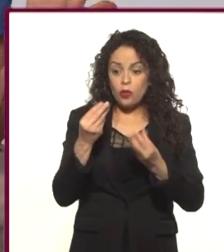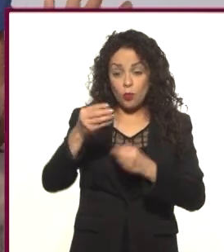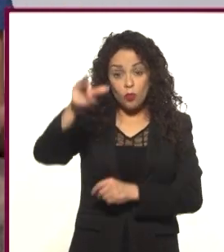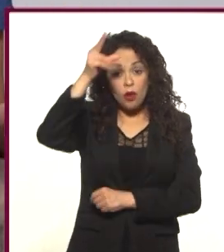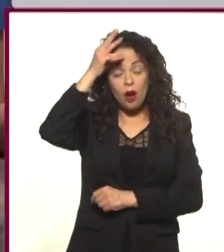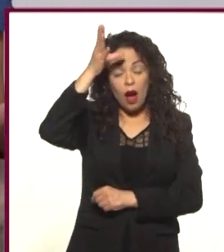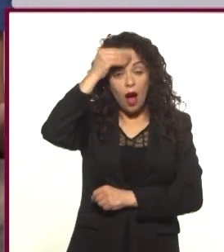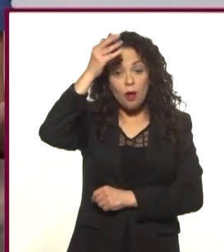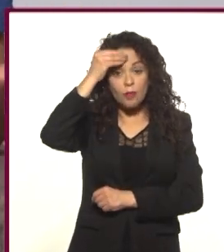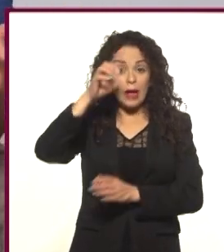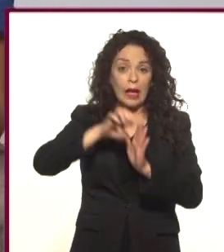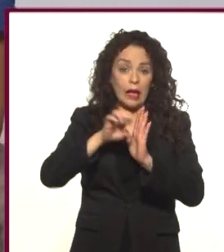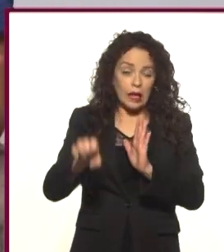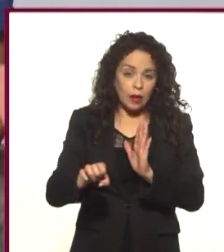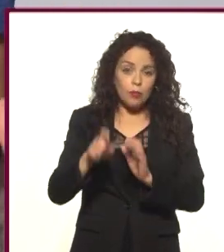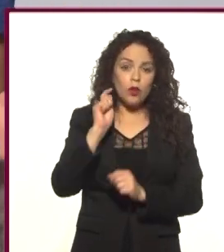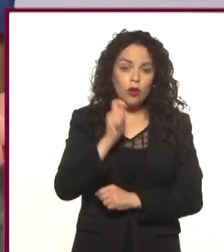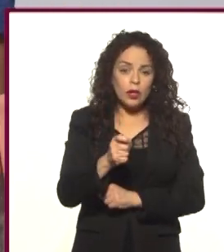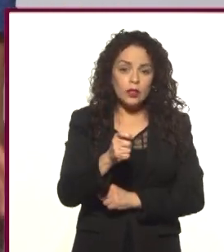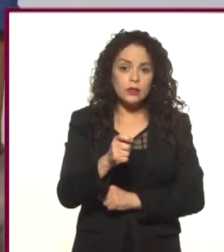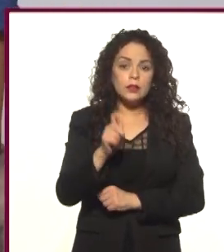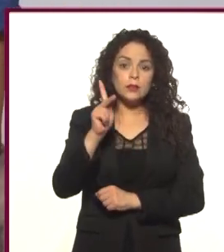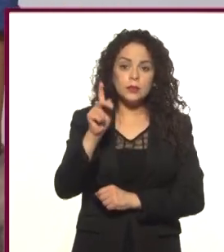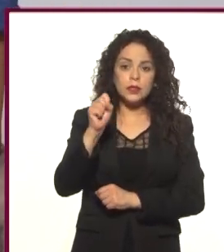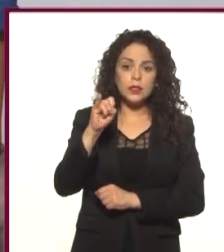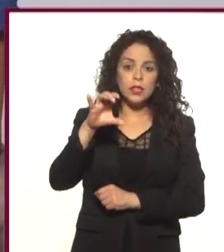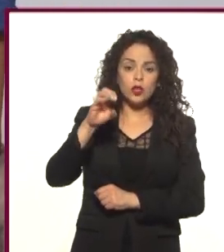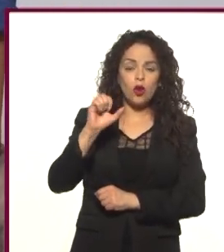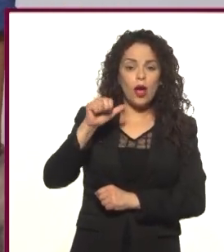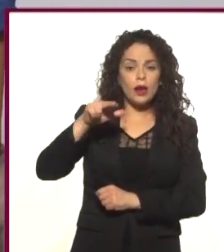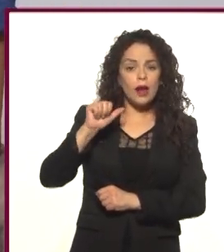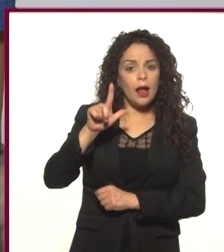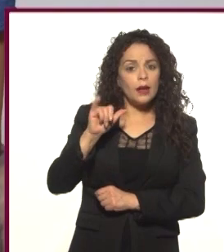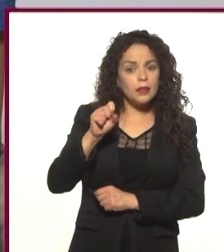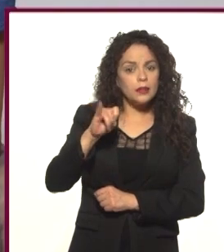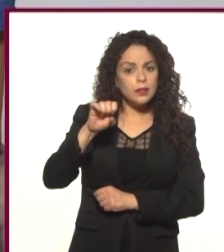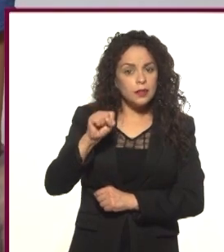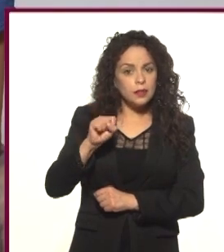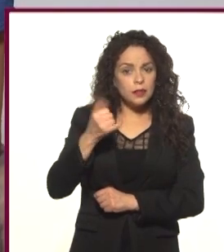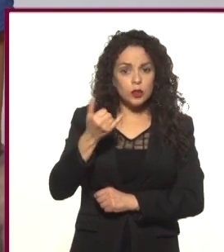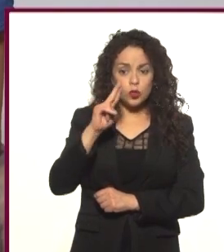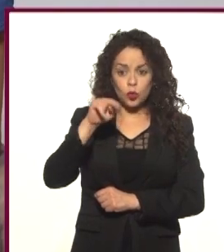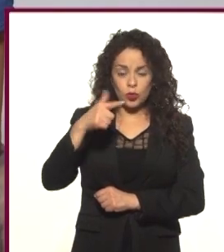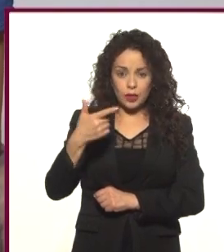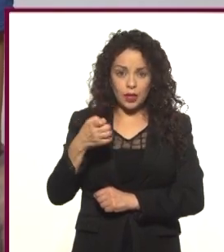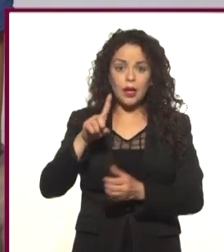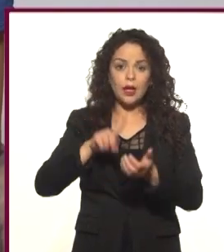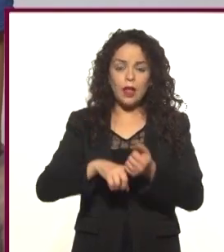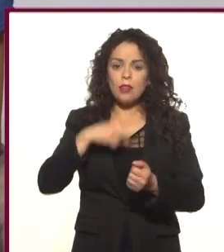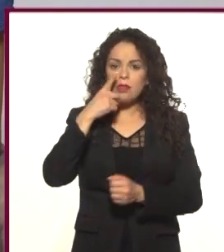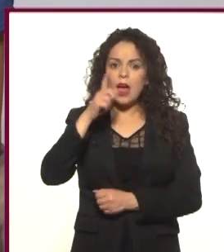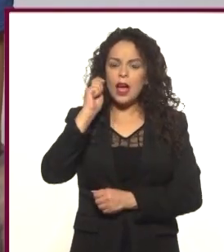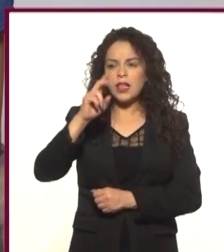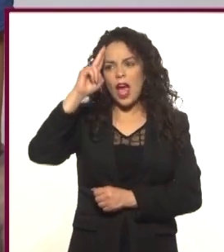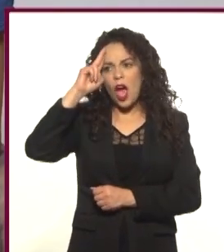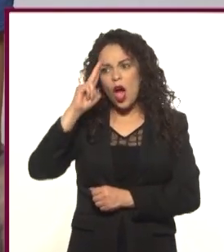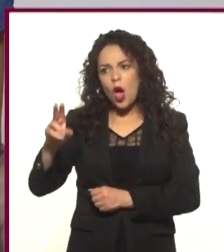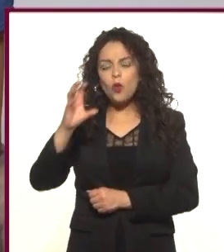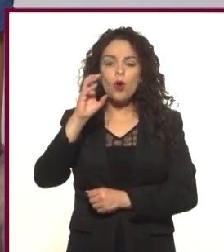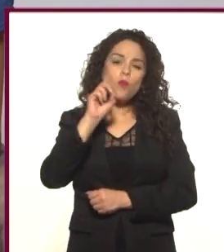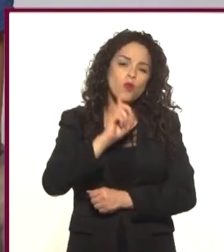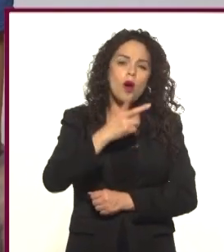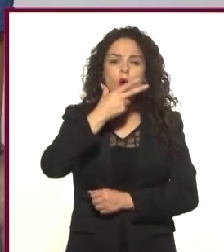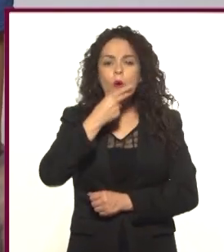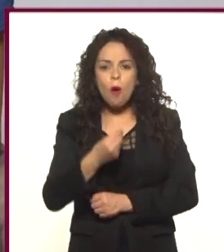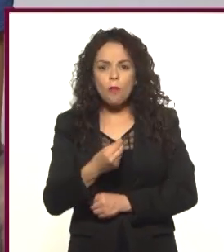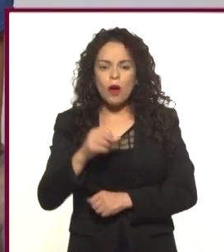un gran aprendizaje, como ocurriría por ejemplo con el psicoanálisis. Jung propone arquetipos como el del héroe o la heroína,